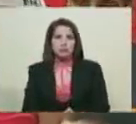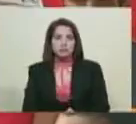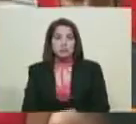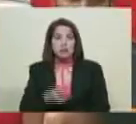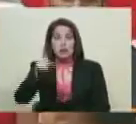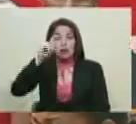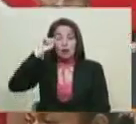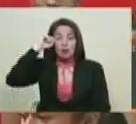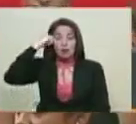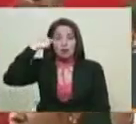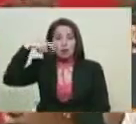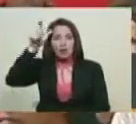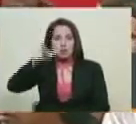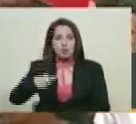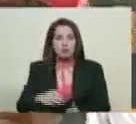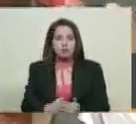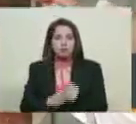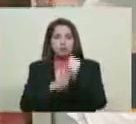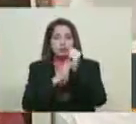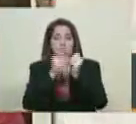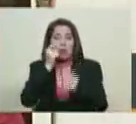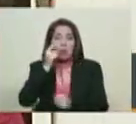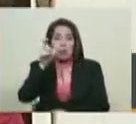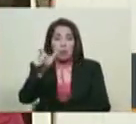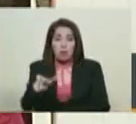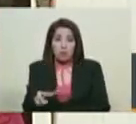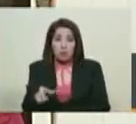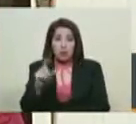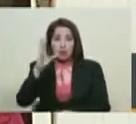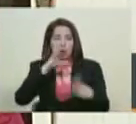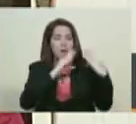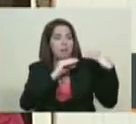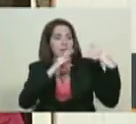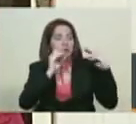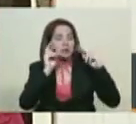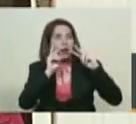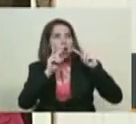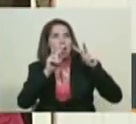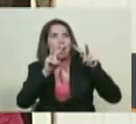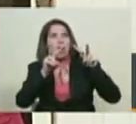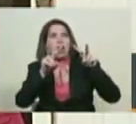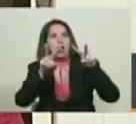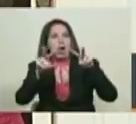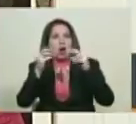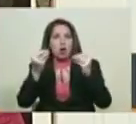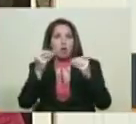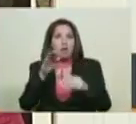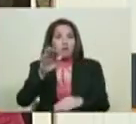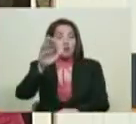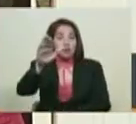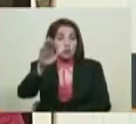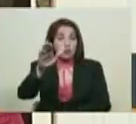Recordemos a Gaitán con esperanza. Con la vista puesta al futuro.